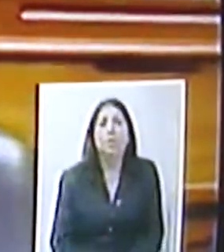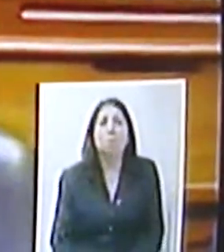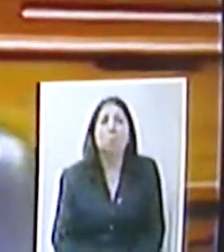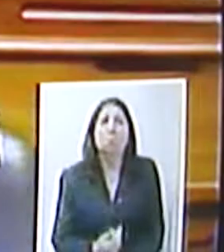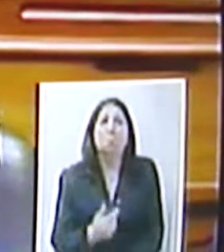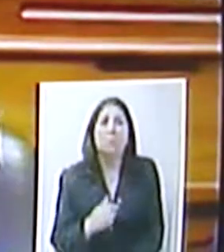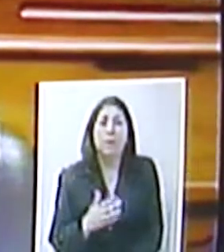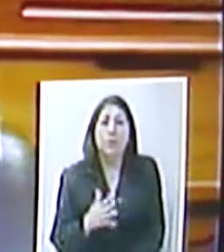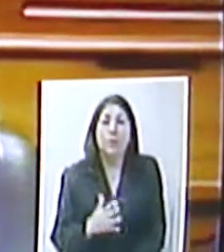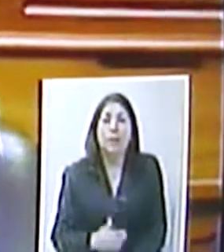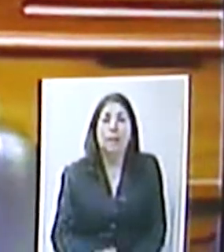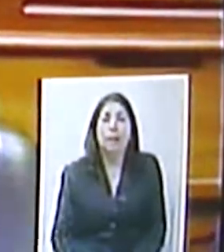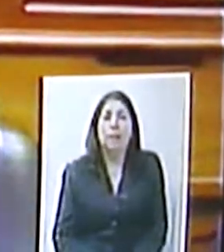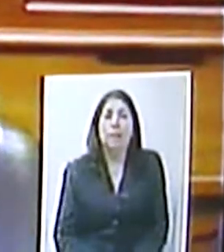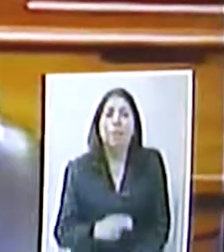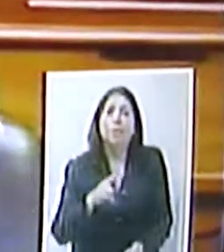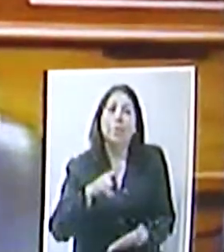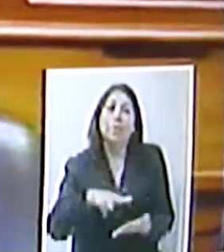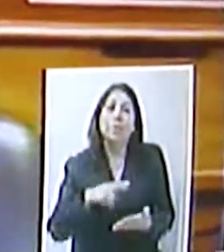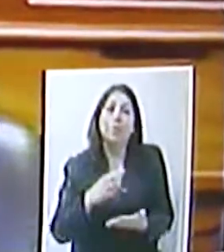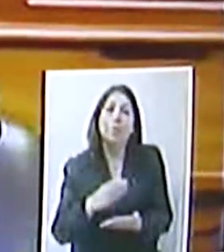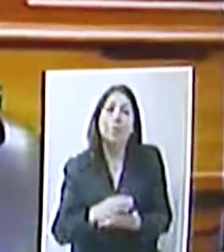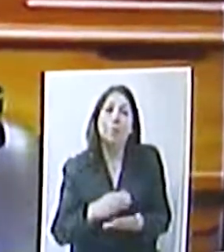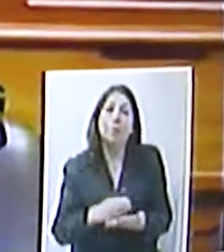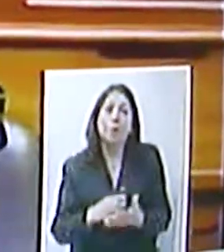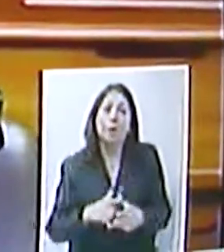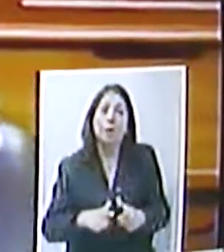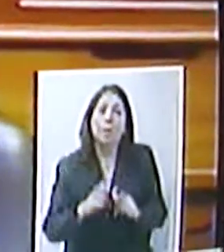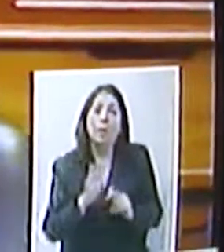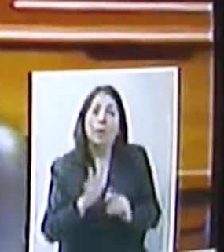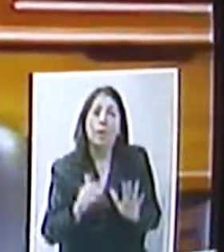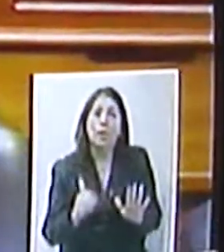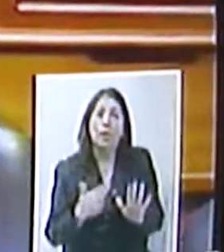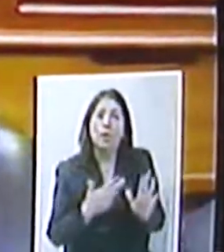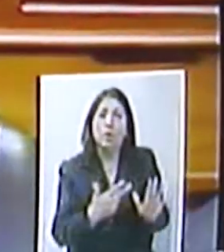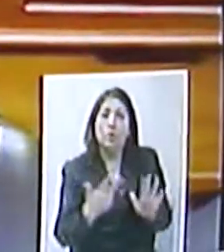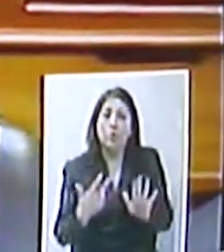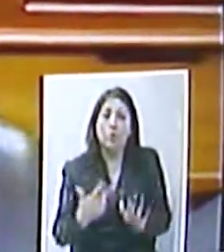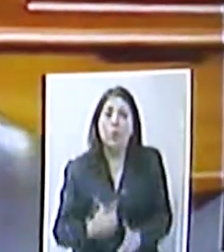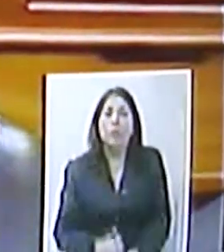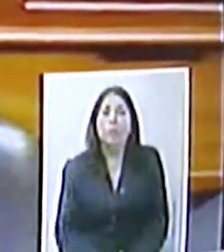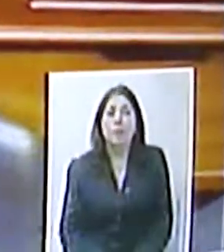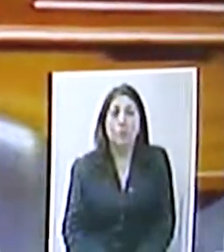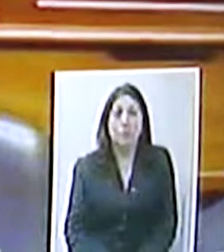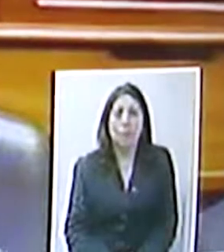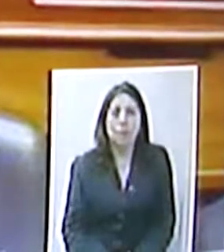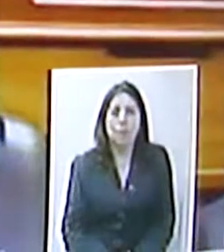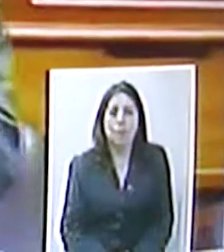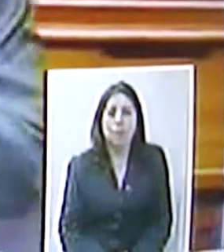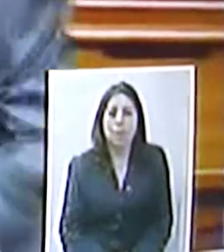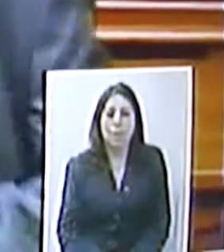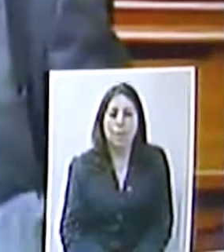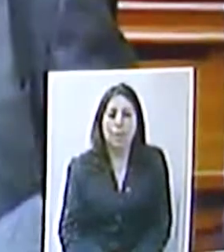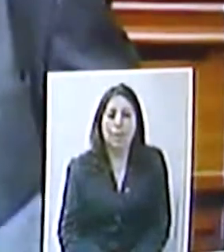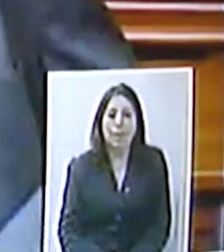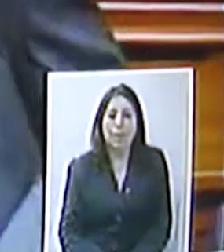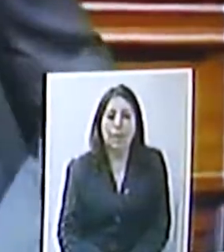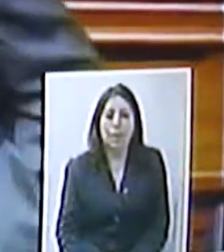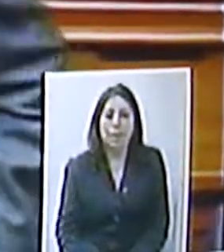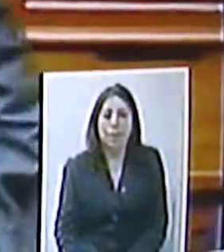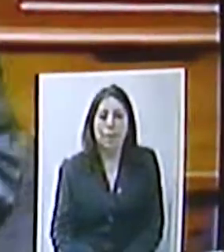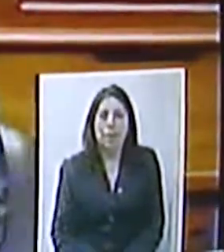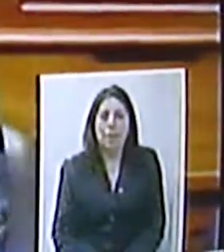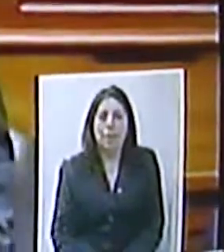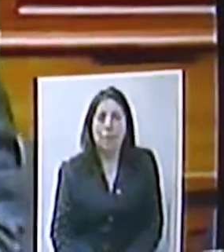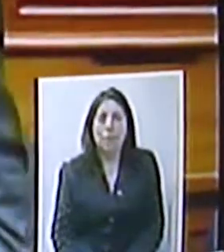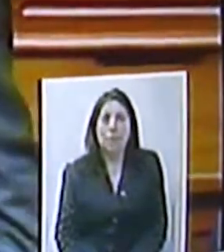lo menos la revisión de los contratos de lote 56 y 88. Entonces, creo